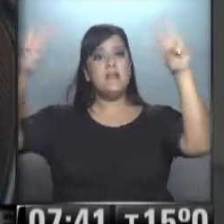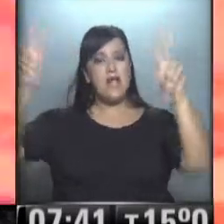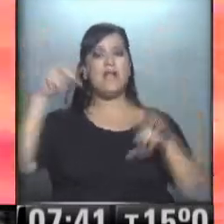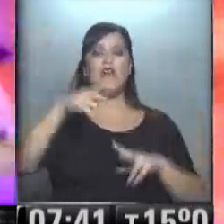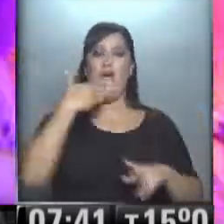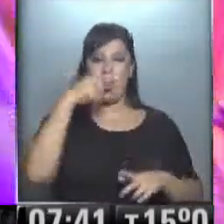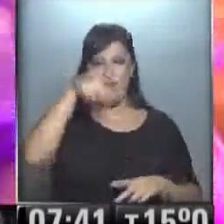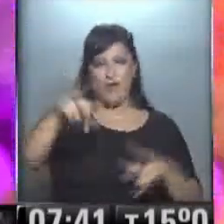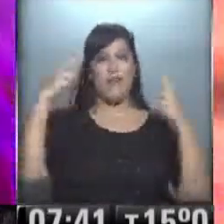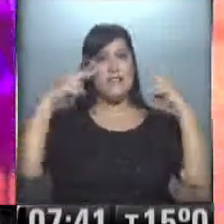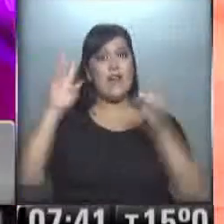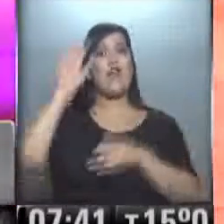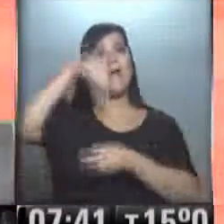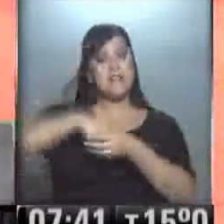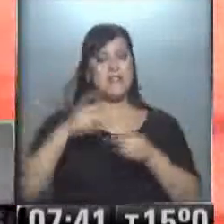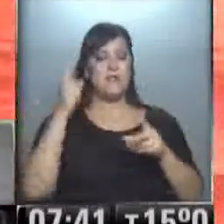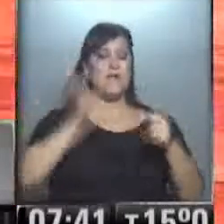hablamos.